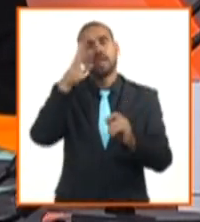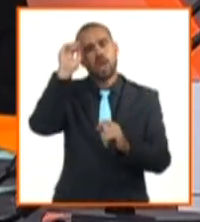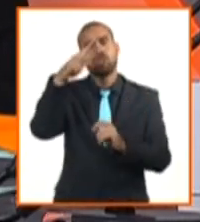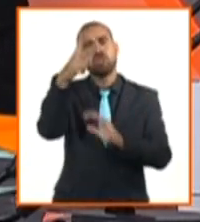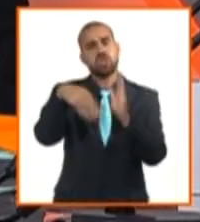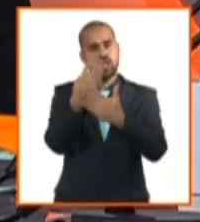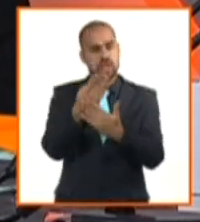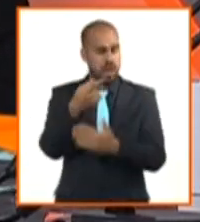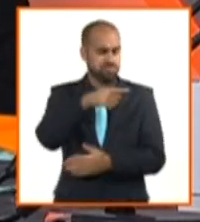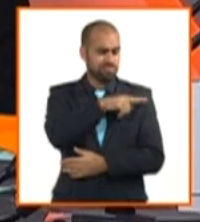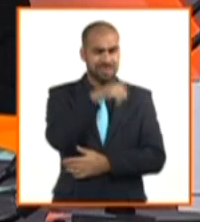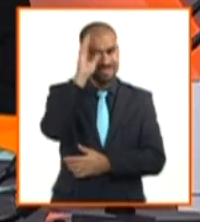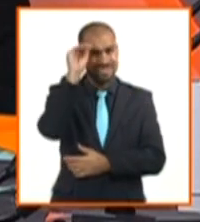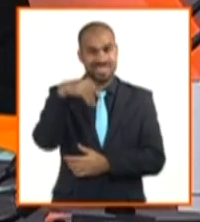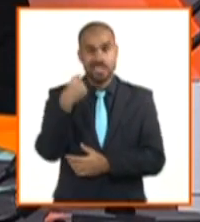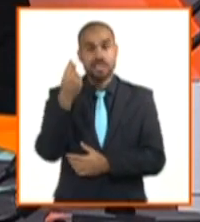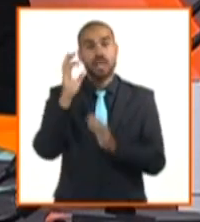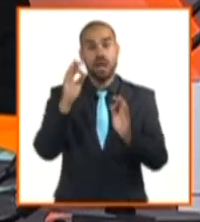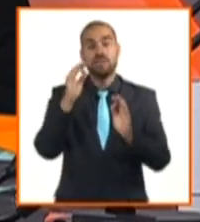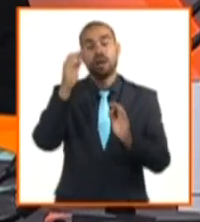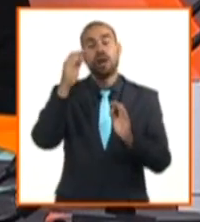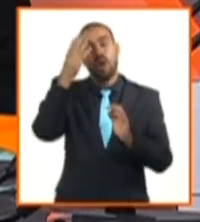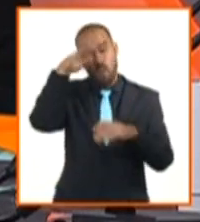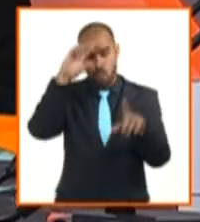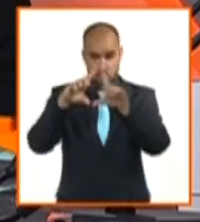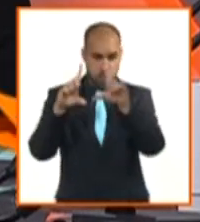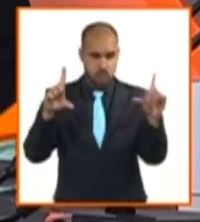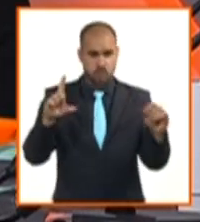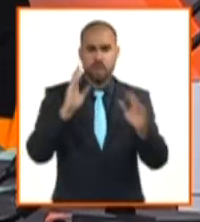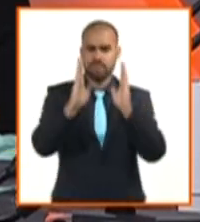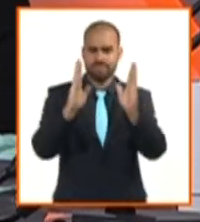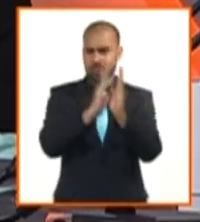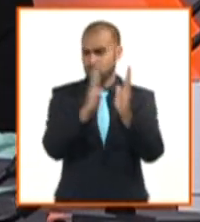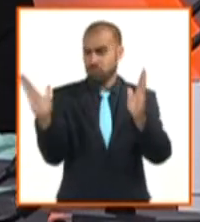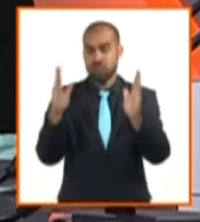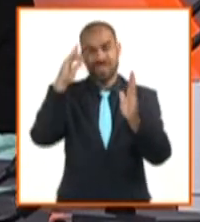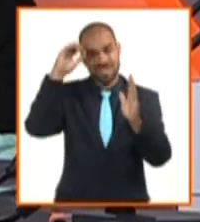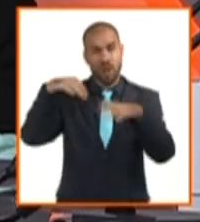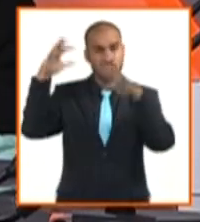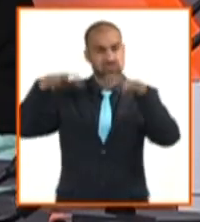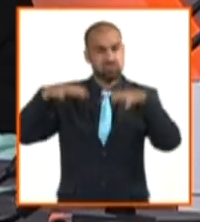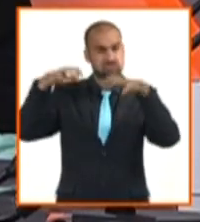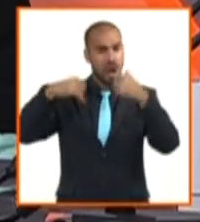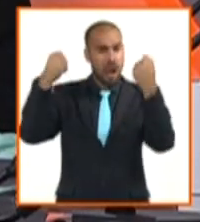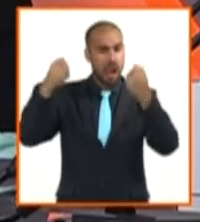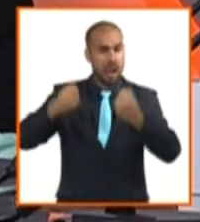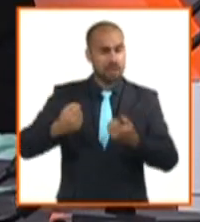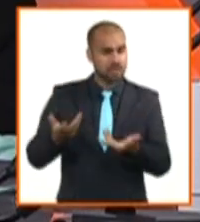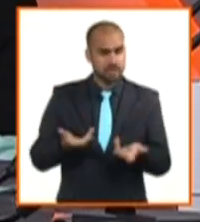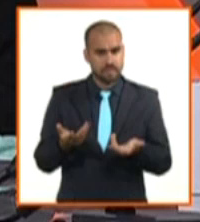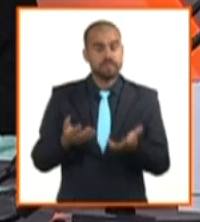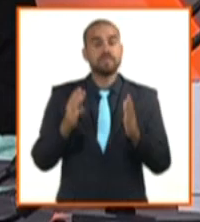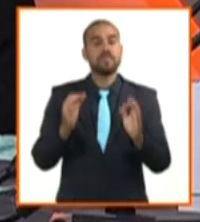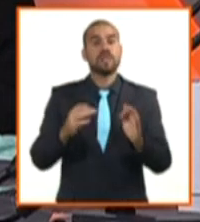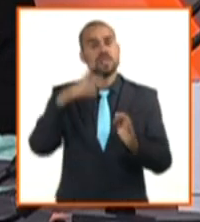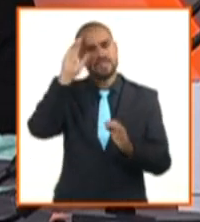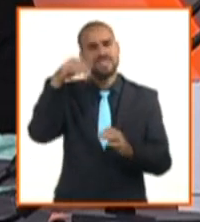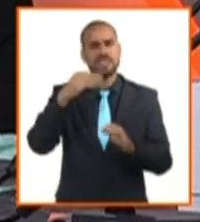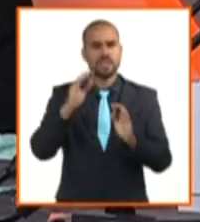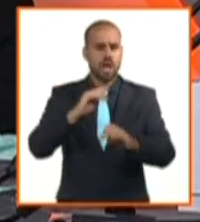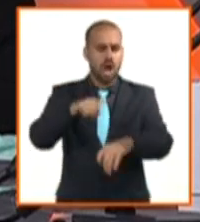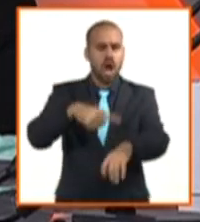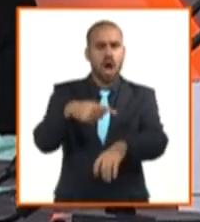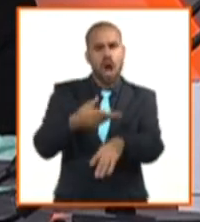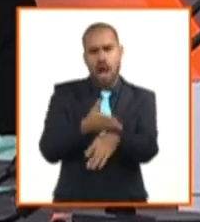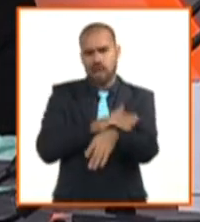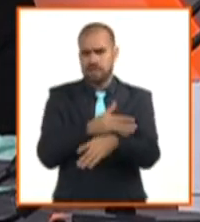intensas lluvias en el centro y el occidente del país por ese motivo lo que ha ocurrido sobre todo en las últimas en las últimas horas nuestra